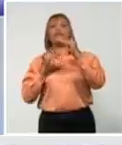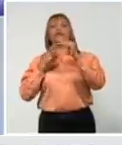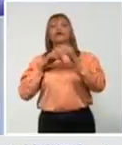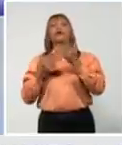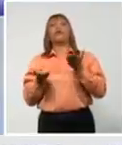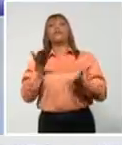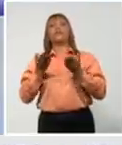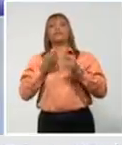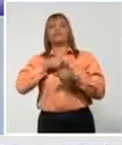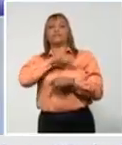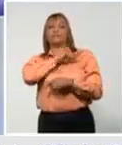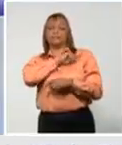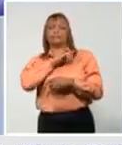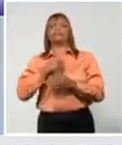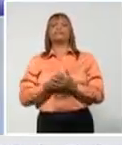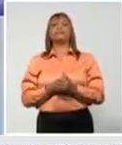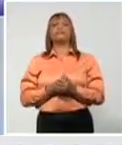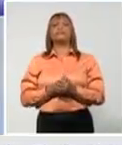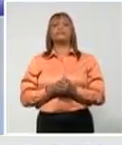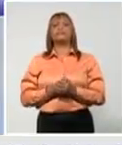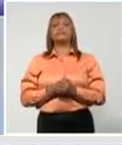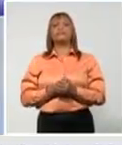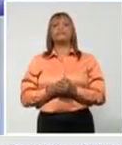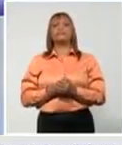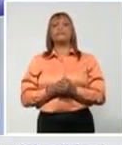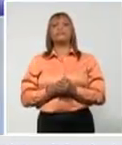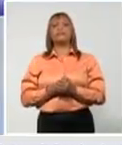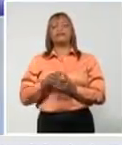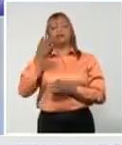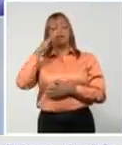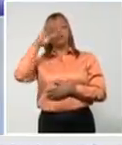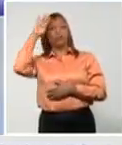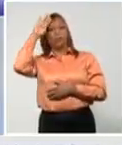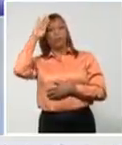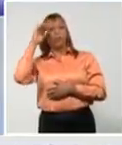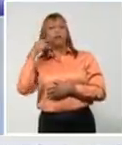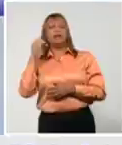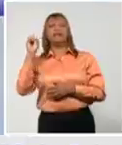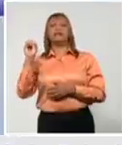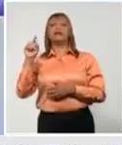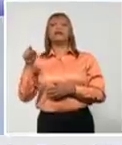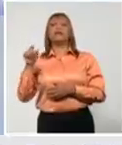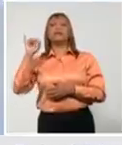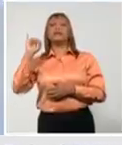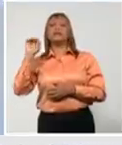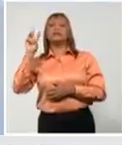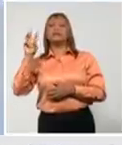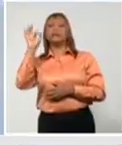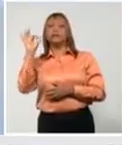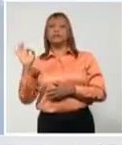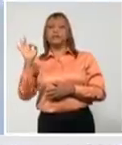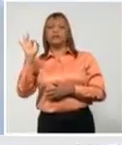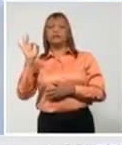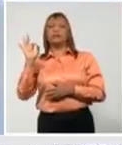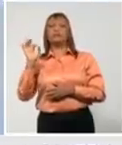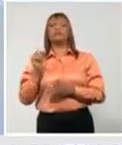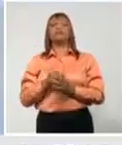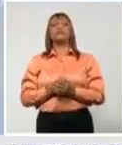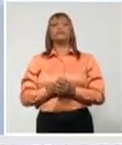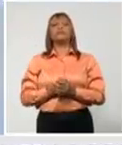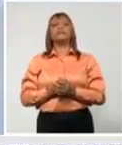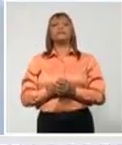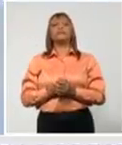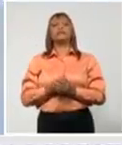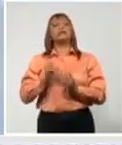lo tanto, la de Cuba, con 0,63 por 100.000 habitantes, pues también es